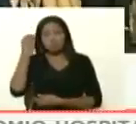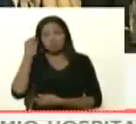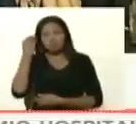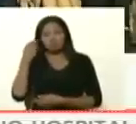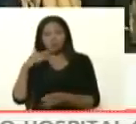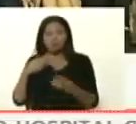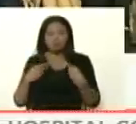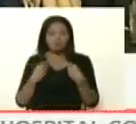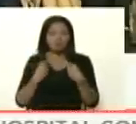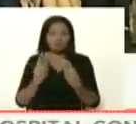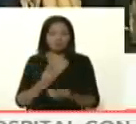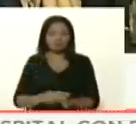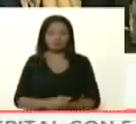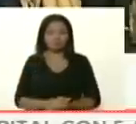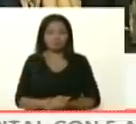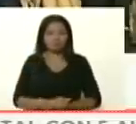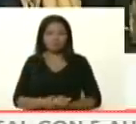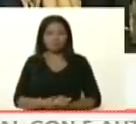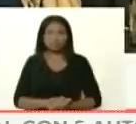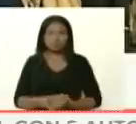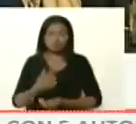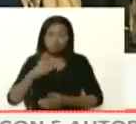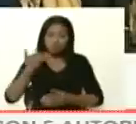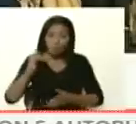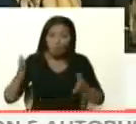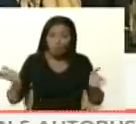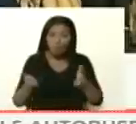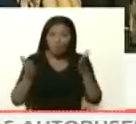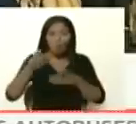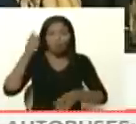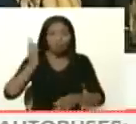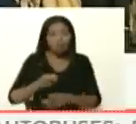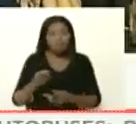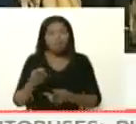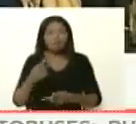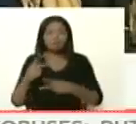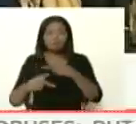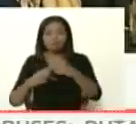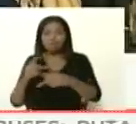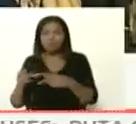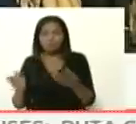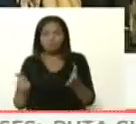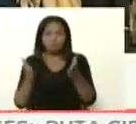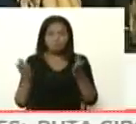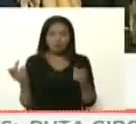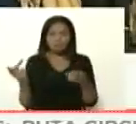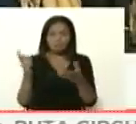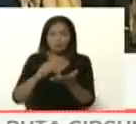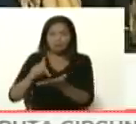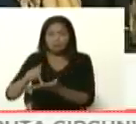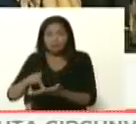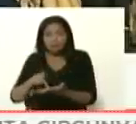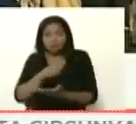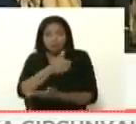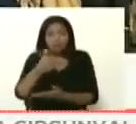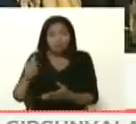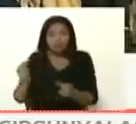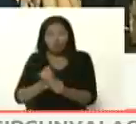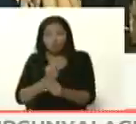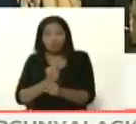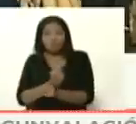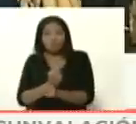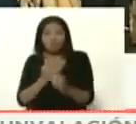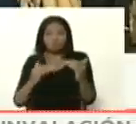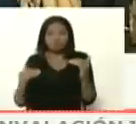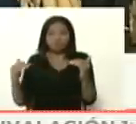de la vida. Hay que impulsar los procesos de participación de los trabajadores a un